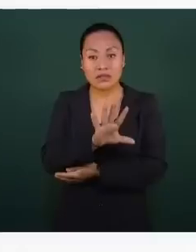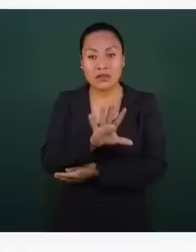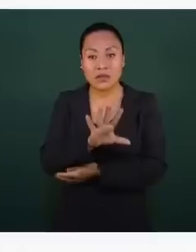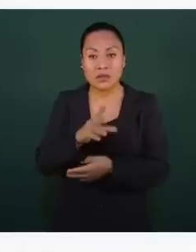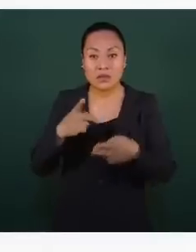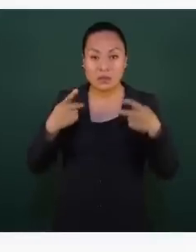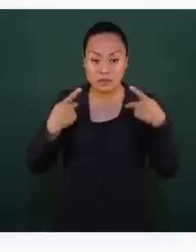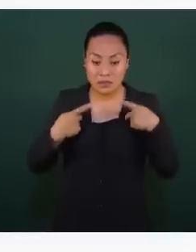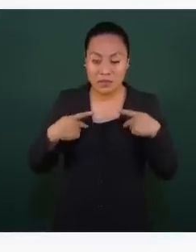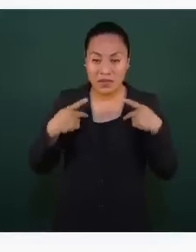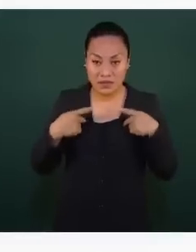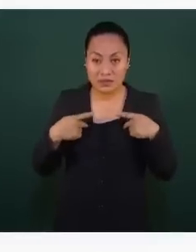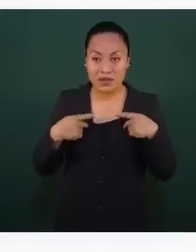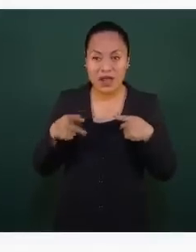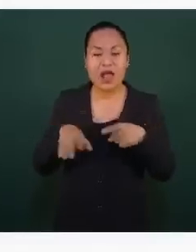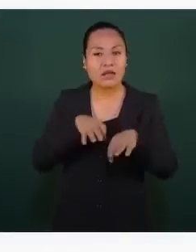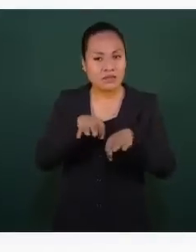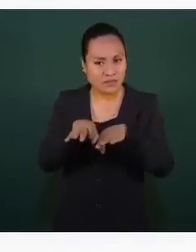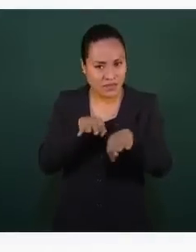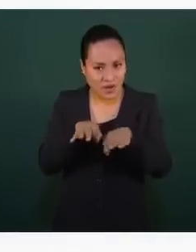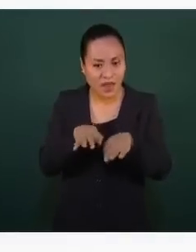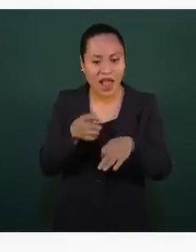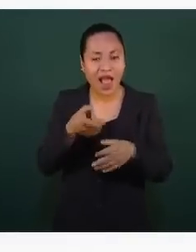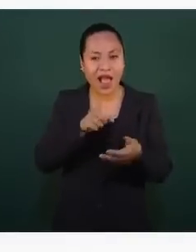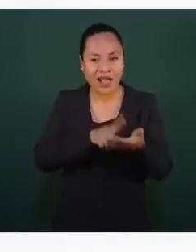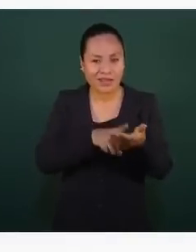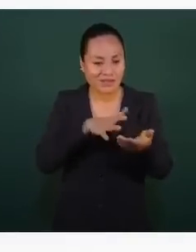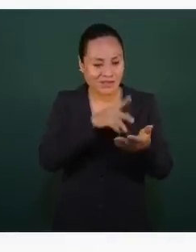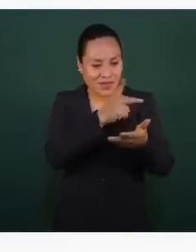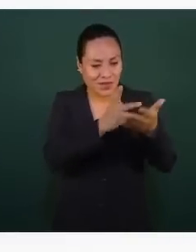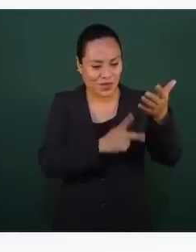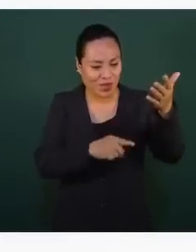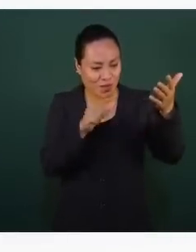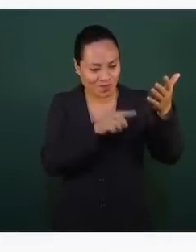oaxaqueños trabajando en el mismo programa.